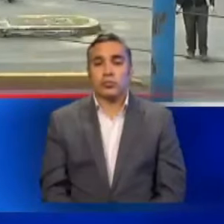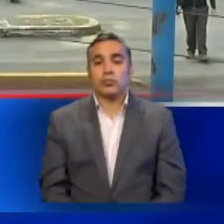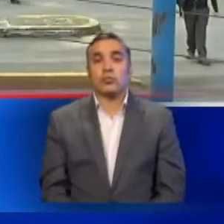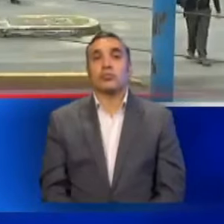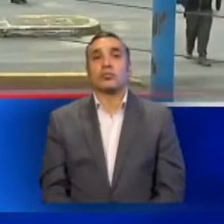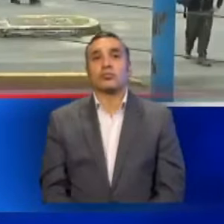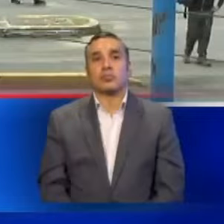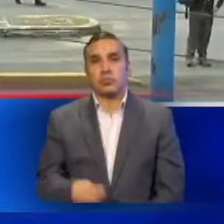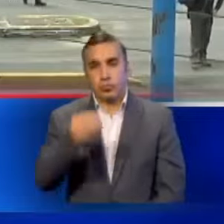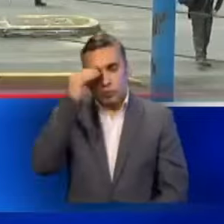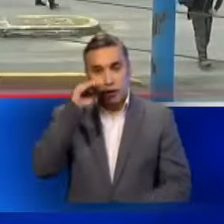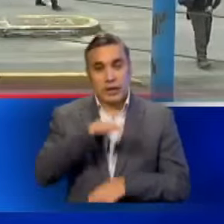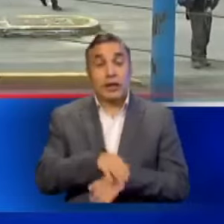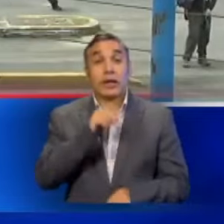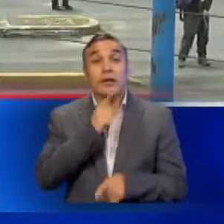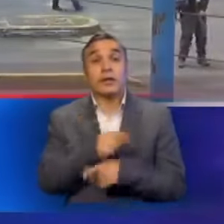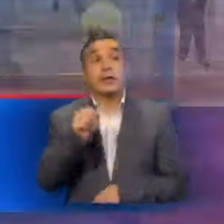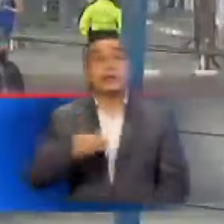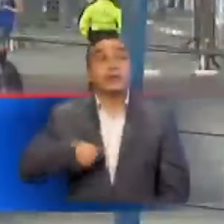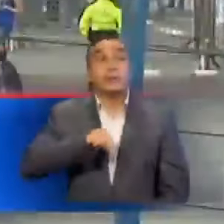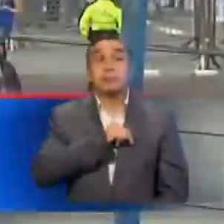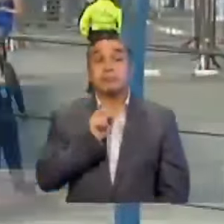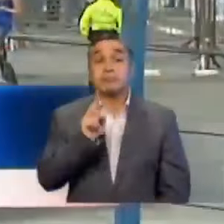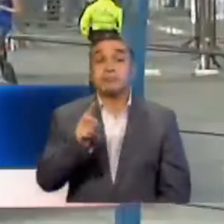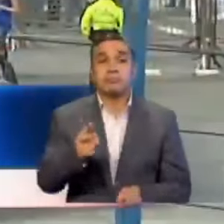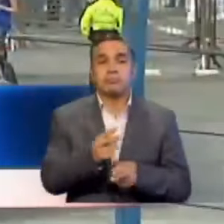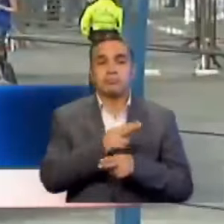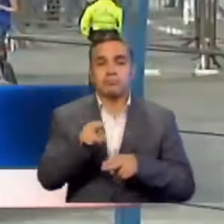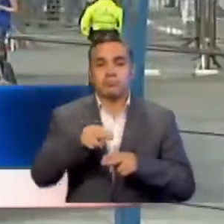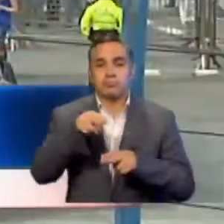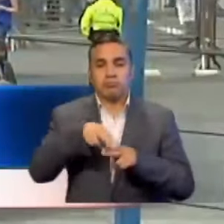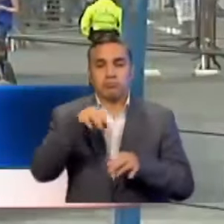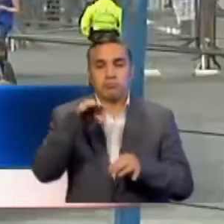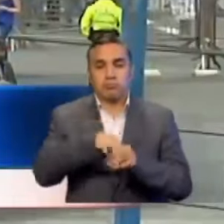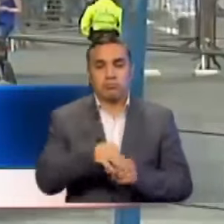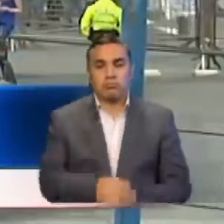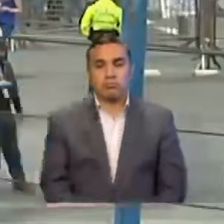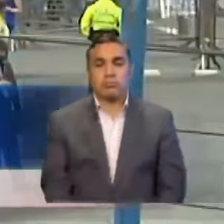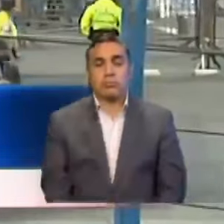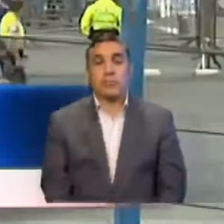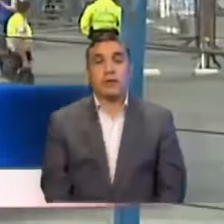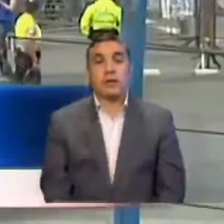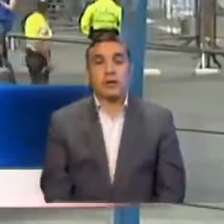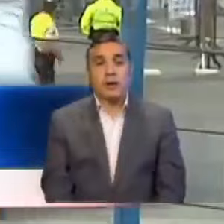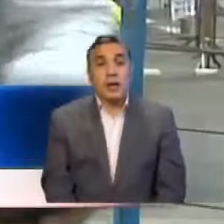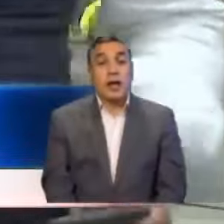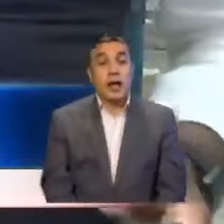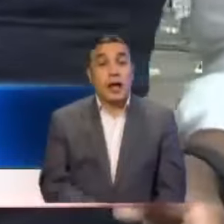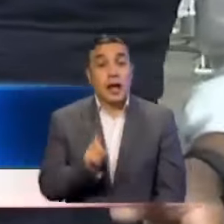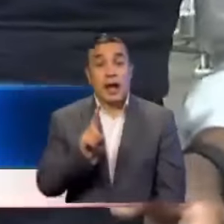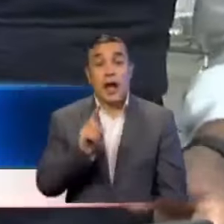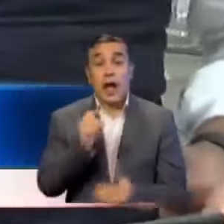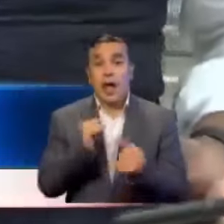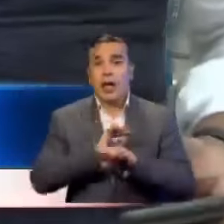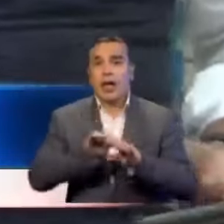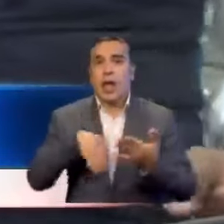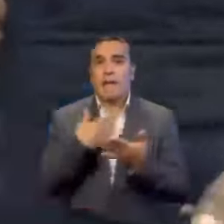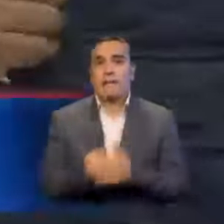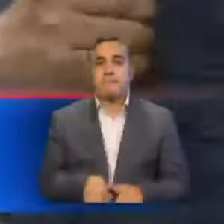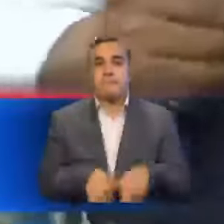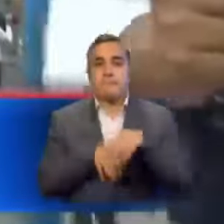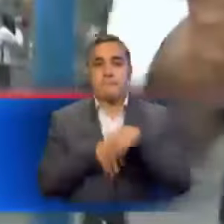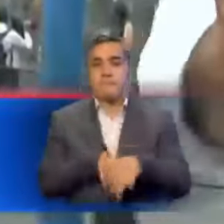Carlos, muy buenas tardes. Efectivamente, nos encontramos en el Consejo Nacional Electoral, en donde justamente acaba de llegar la